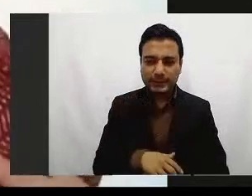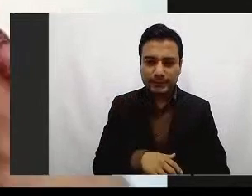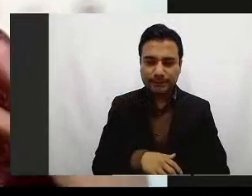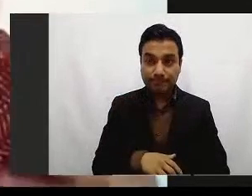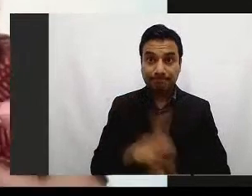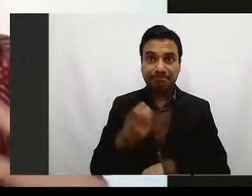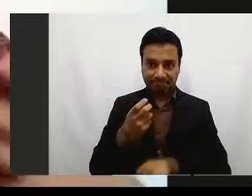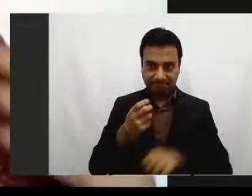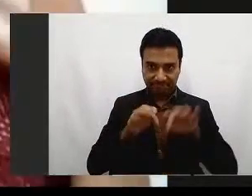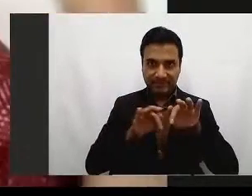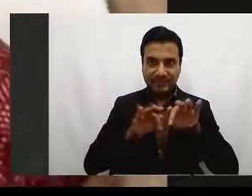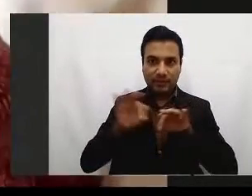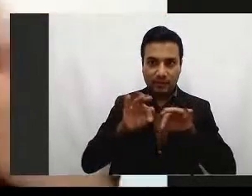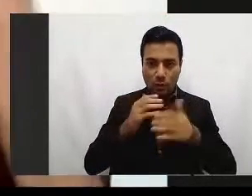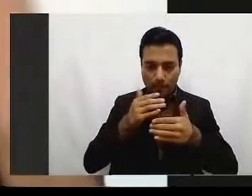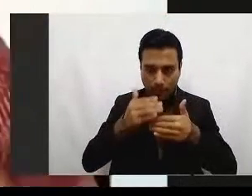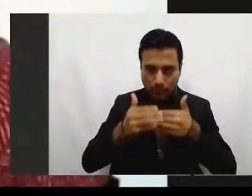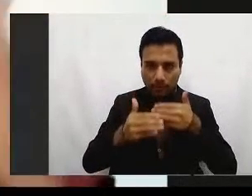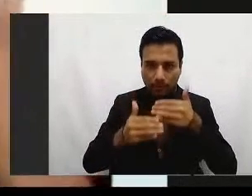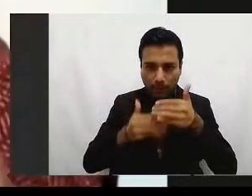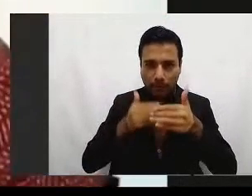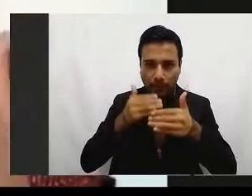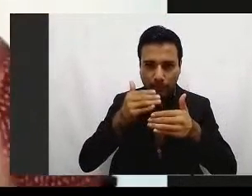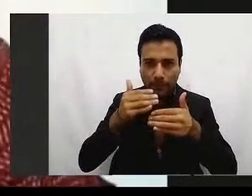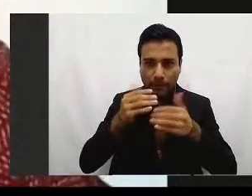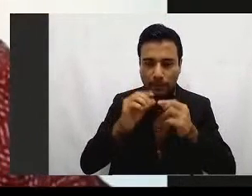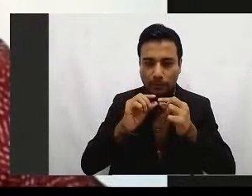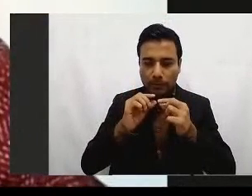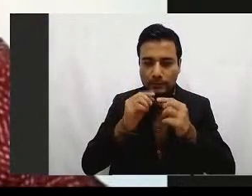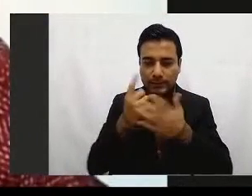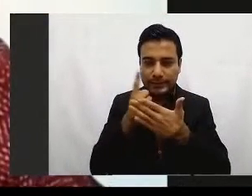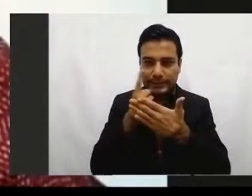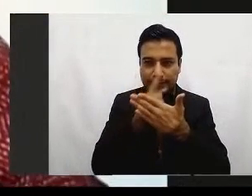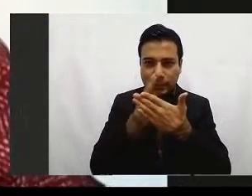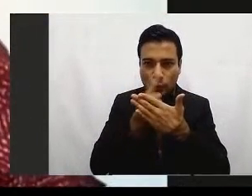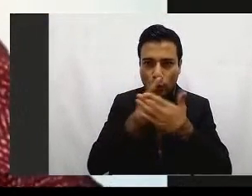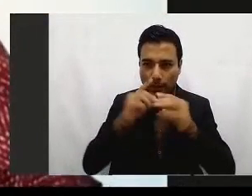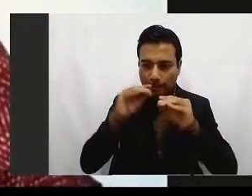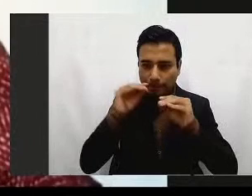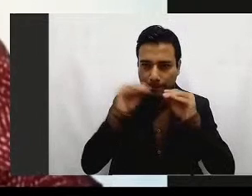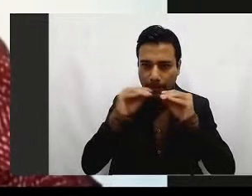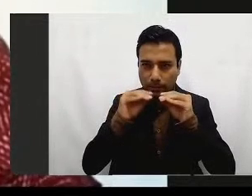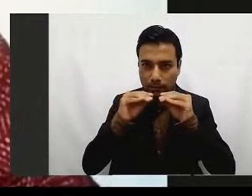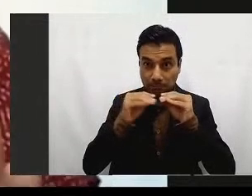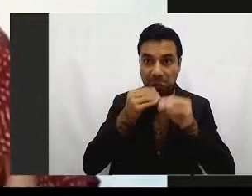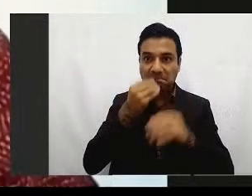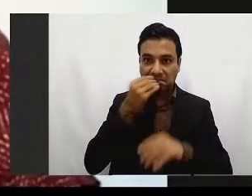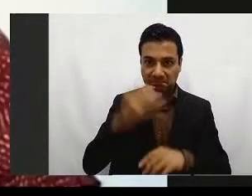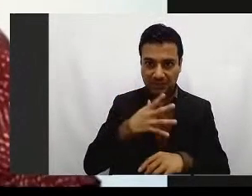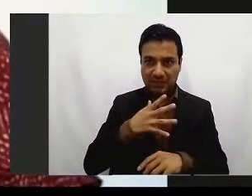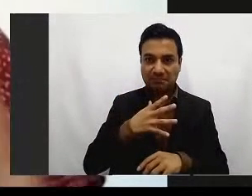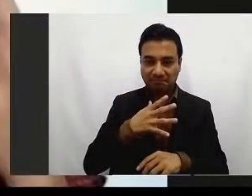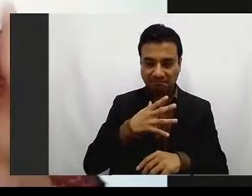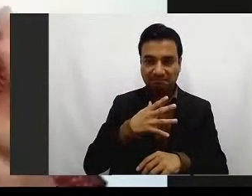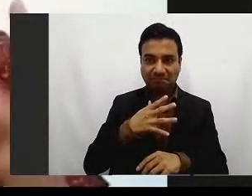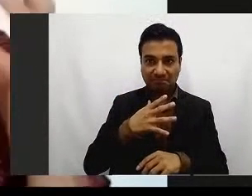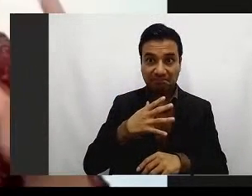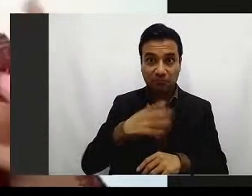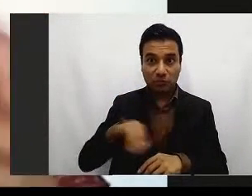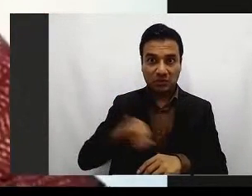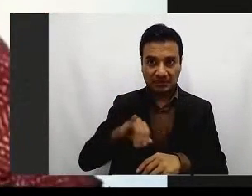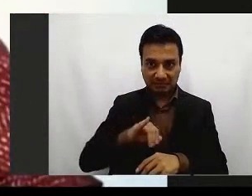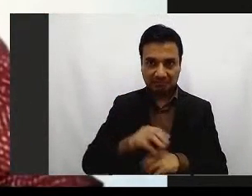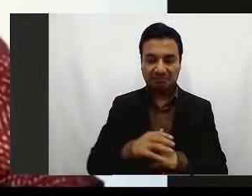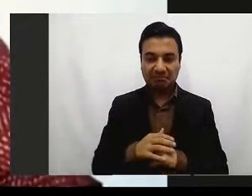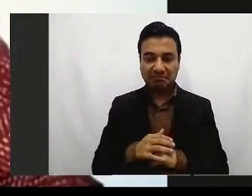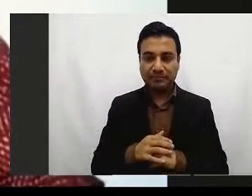trabajo sobre la marcha e ir diseñando conforme cada sesión, pues ha sido muy rico y también, pues, ¿no? Obviamente poniendo en el